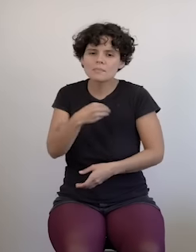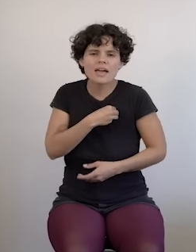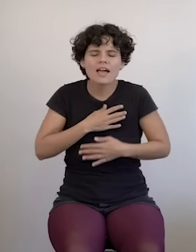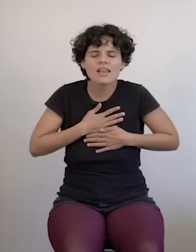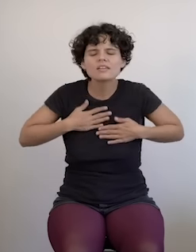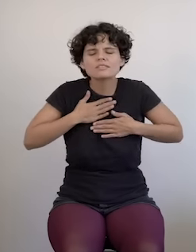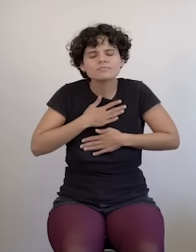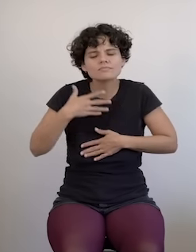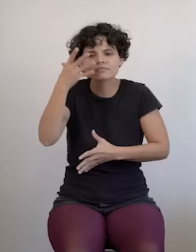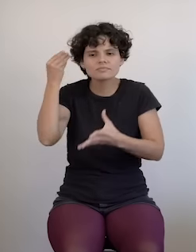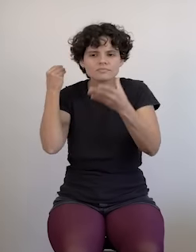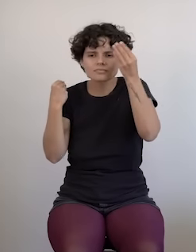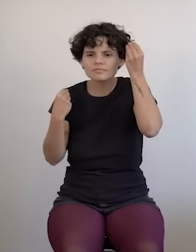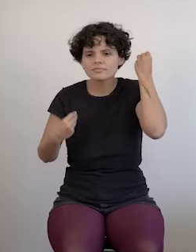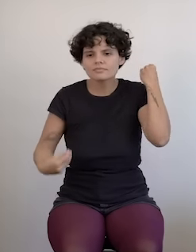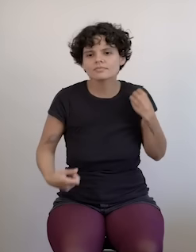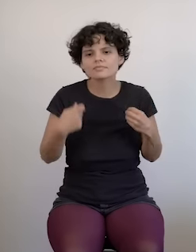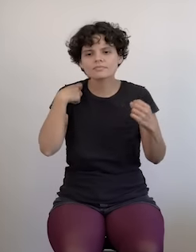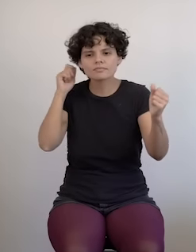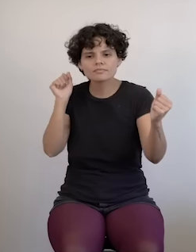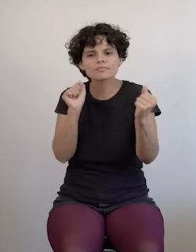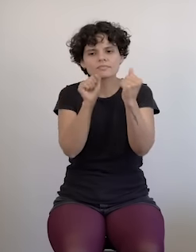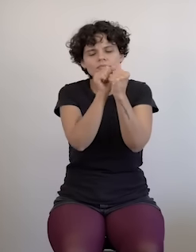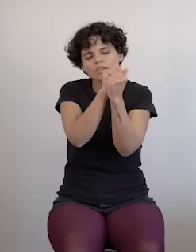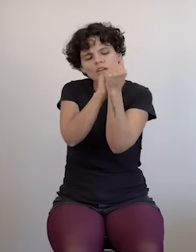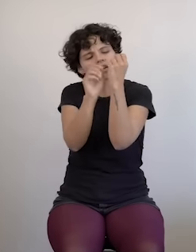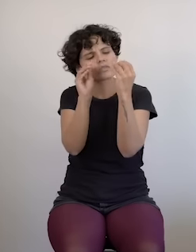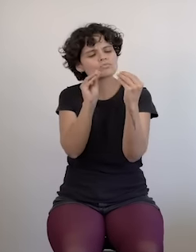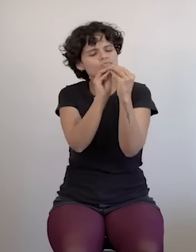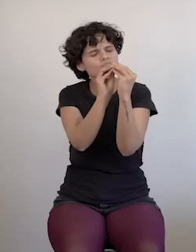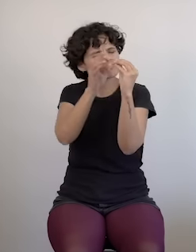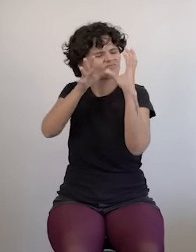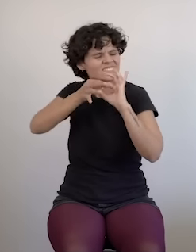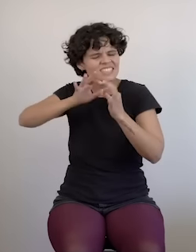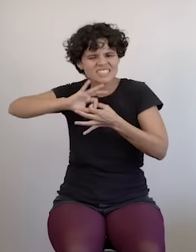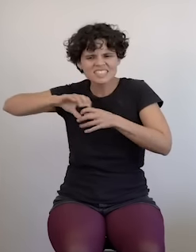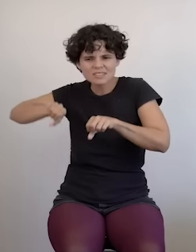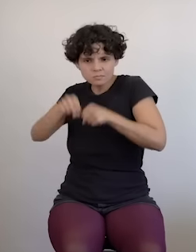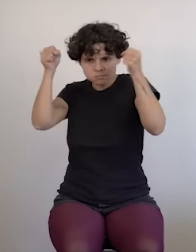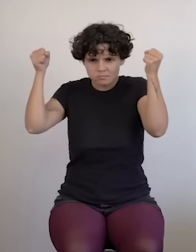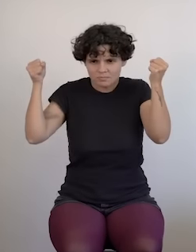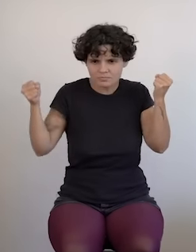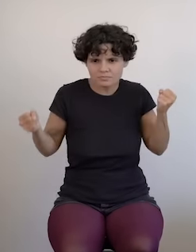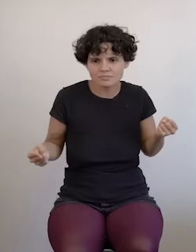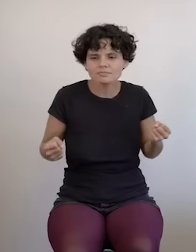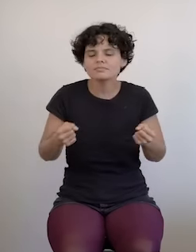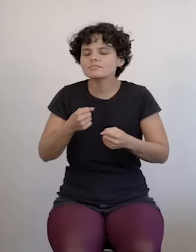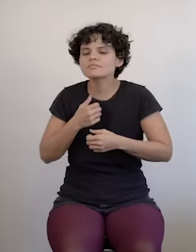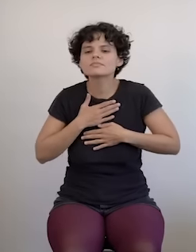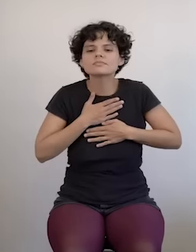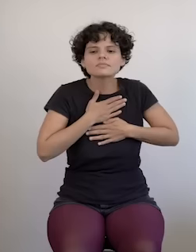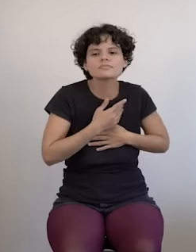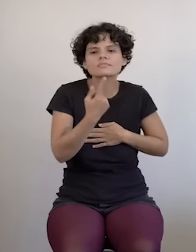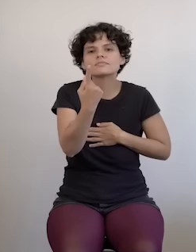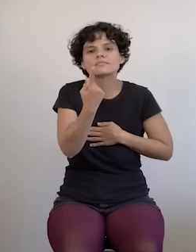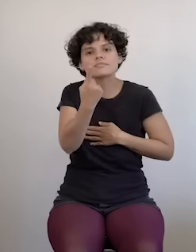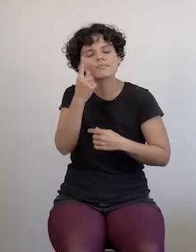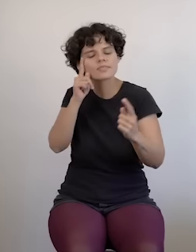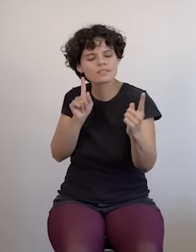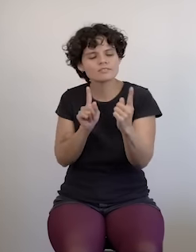Con tan solo un verso, rompo toda la cadena. Somos